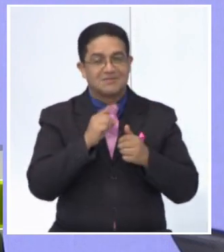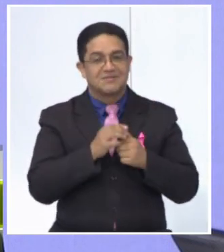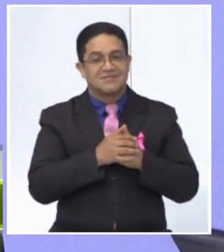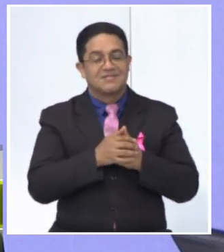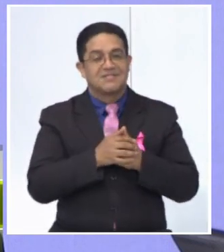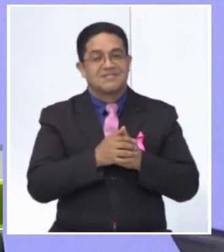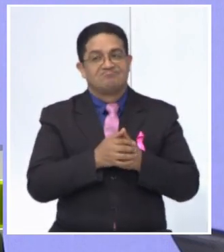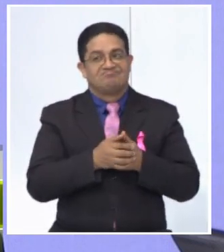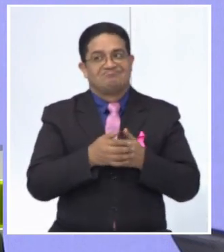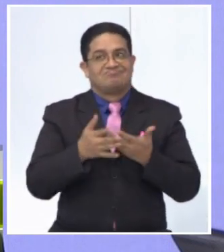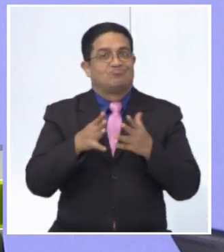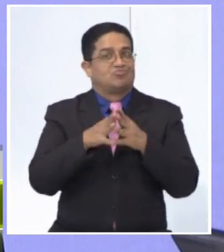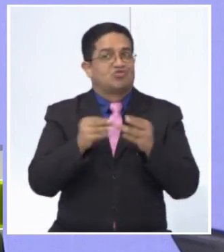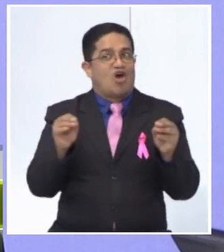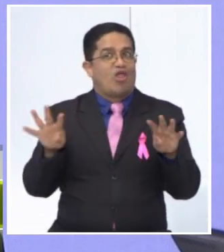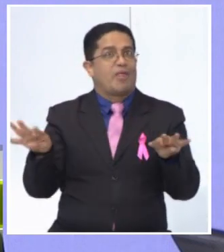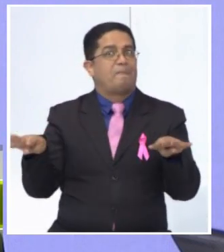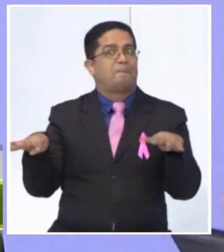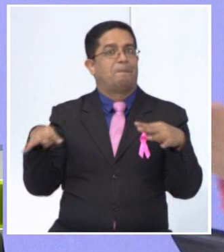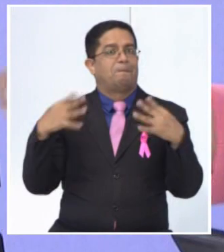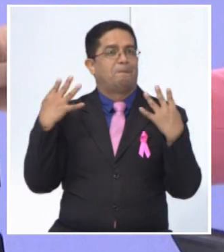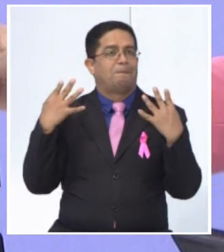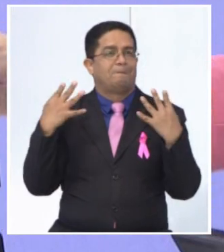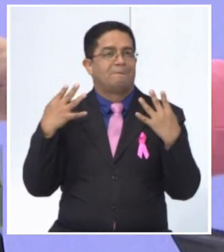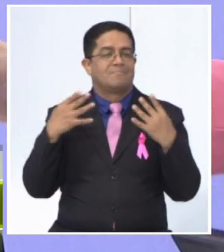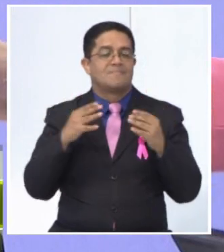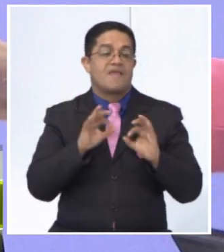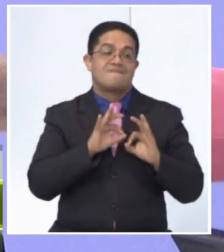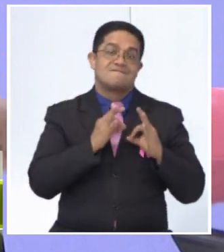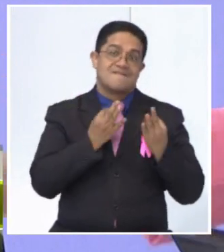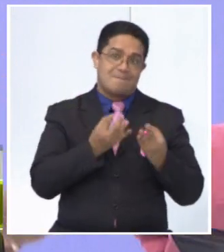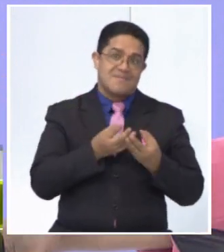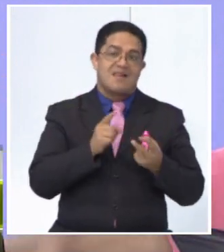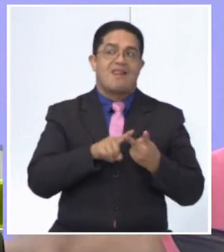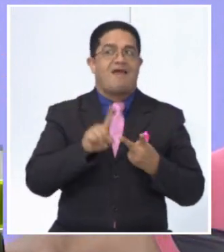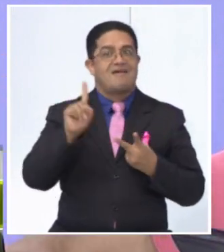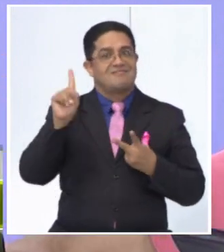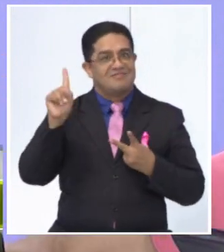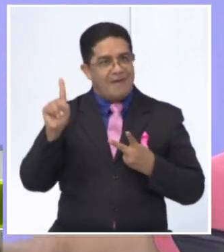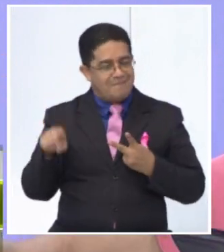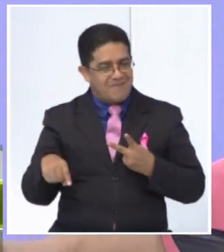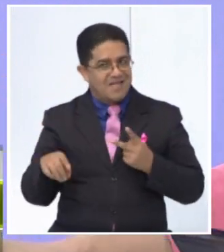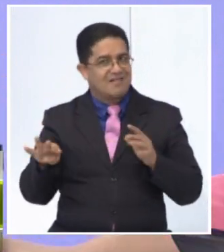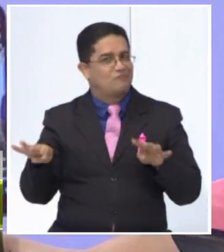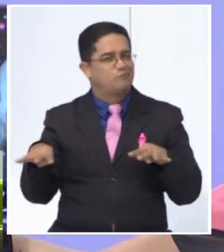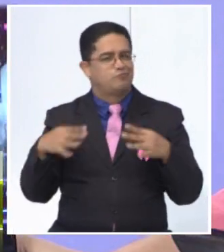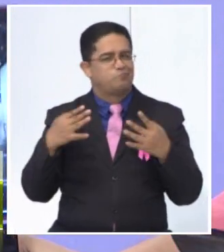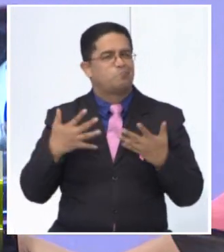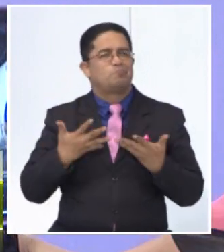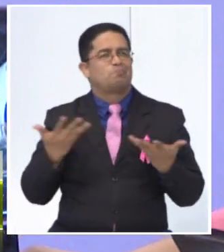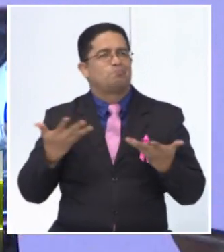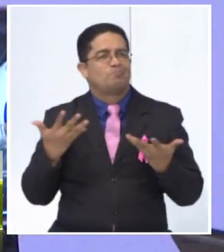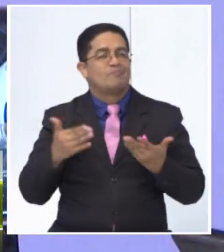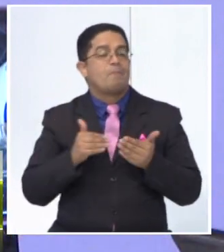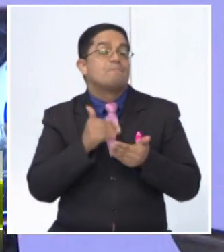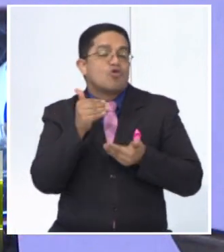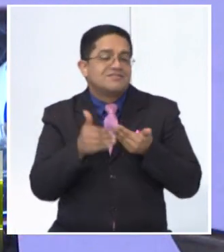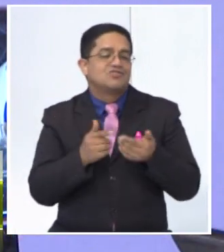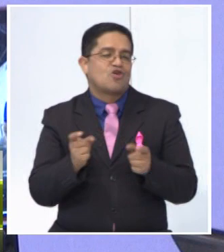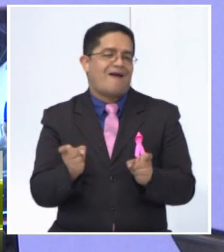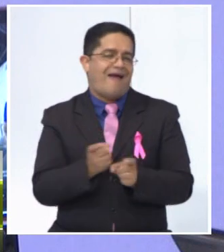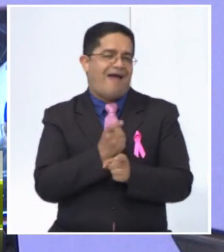las personas, más allá del grupo familiar, que él está viviendo o ella está viviendo un proceso de